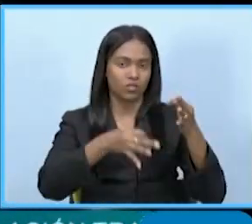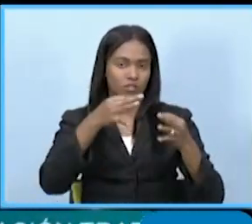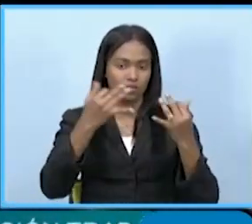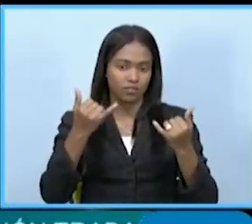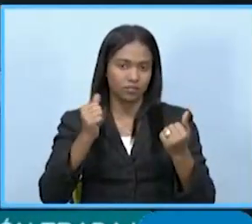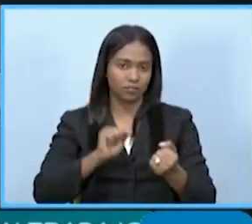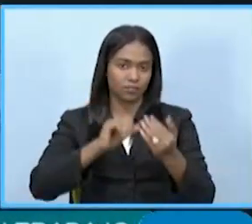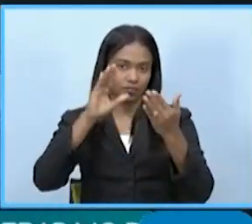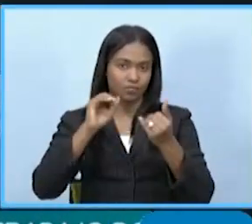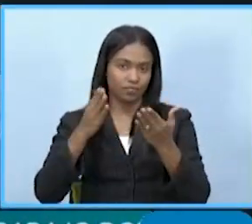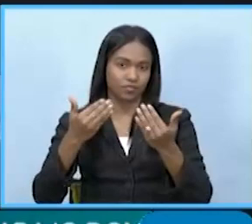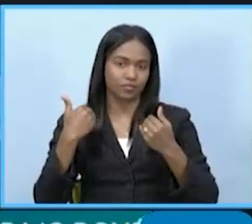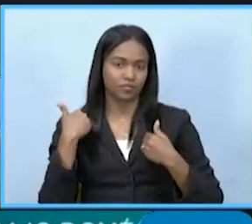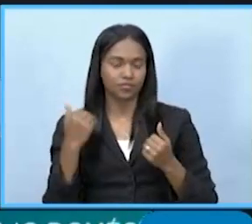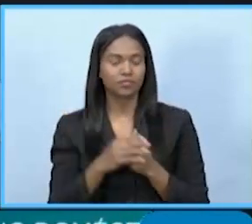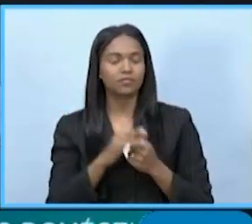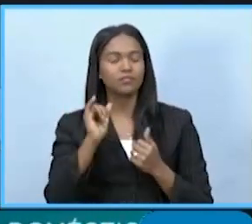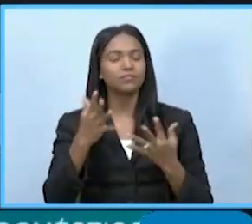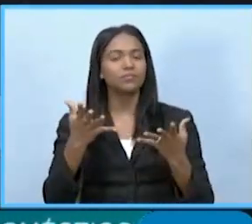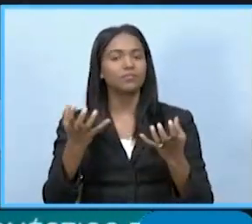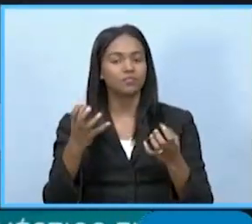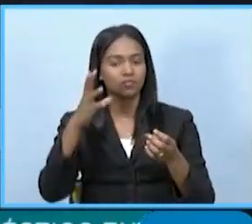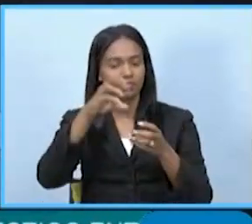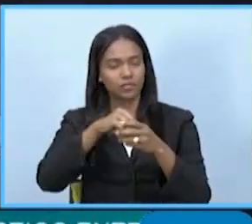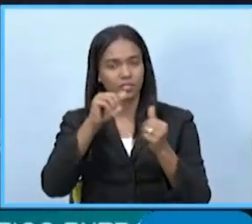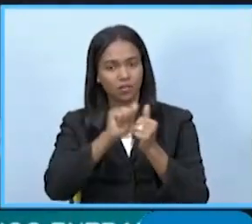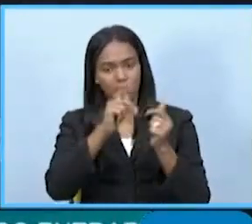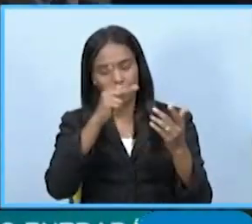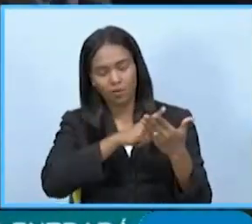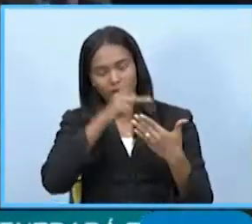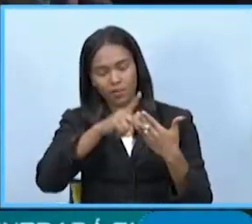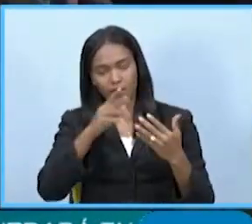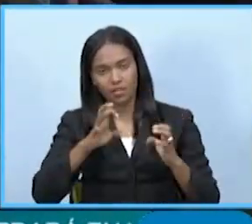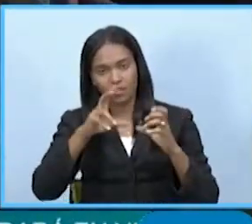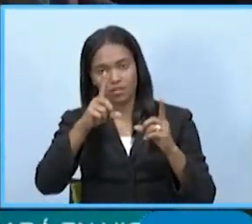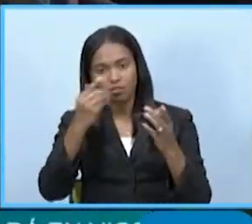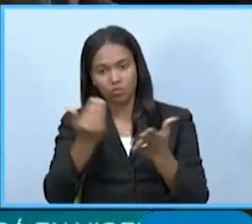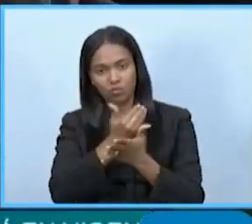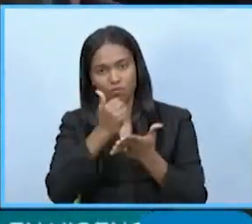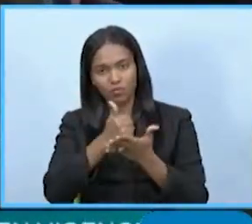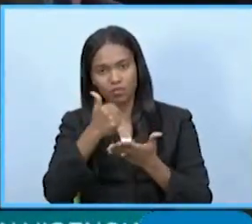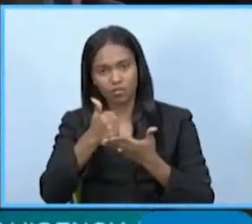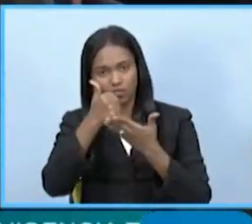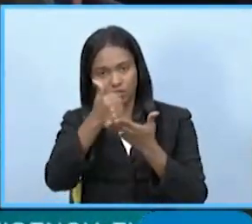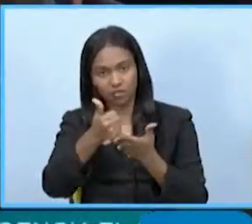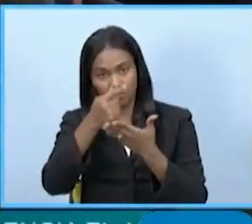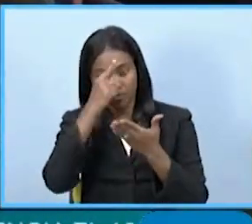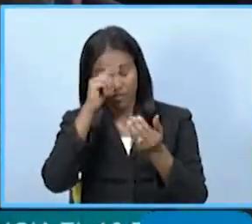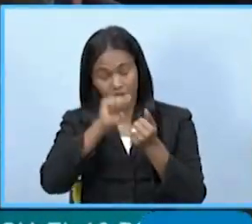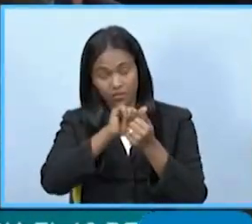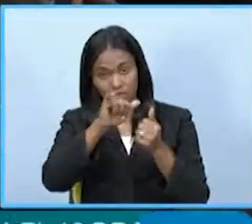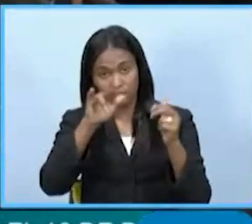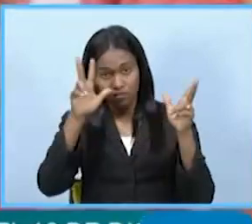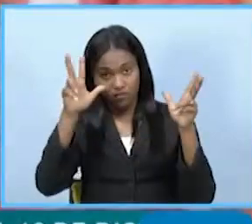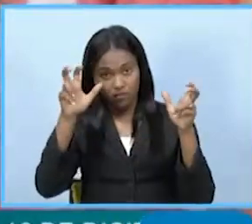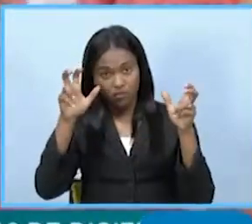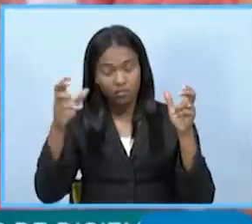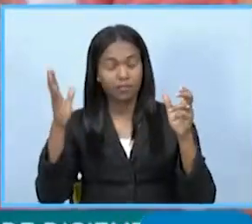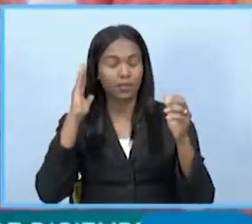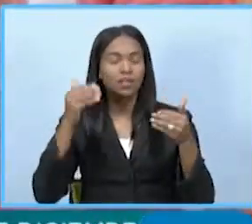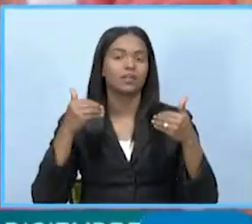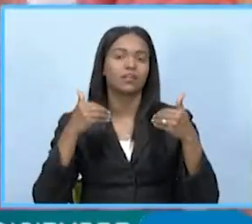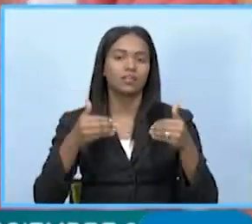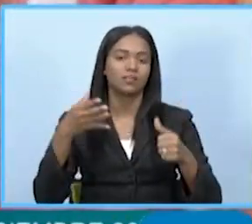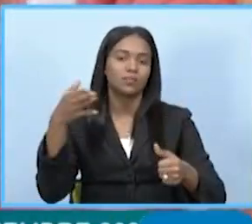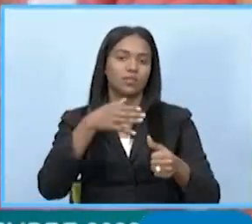ese desafío pacificador. La iniciativa se enmarca dentro del programa de formación y actualización en esa materia que